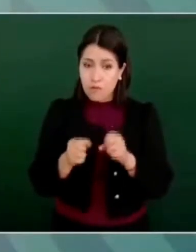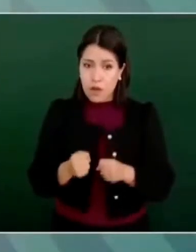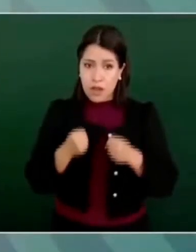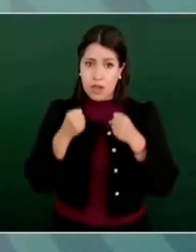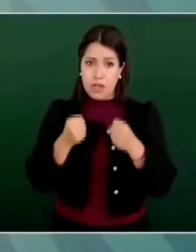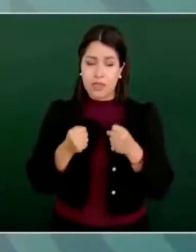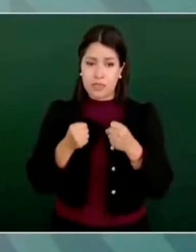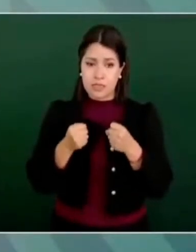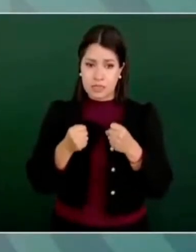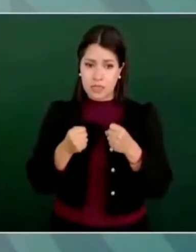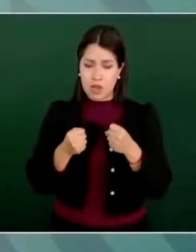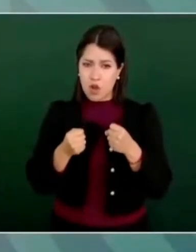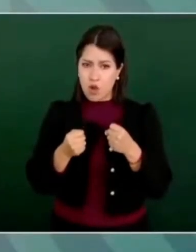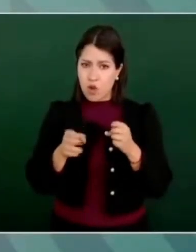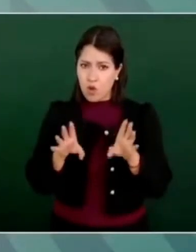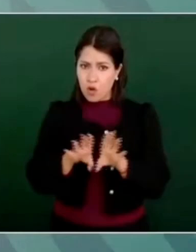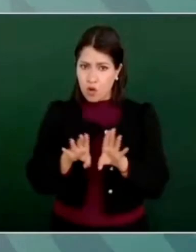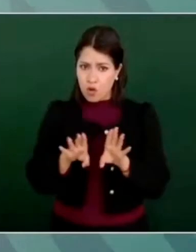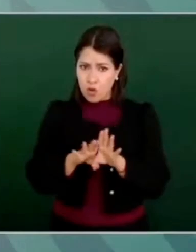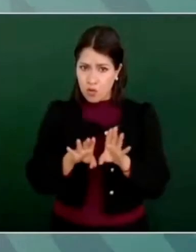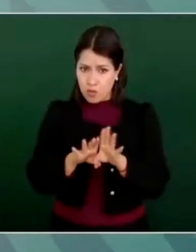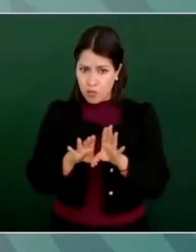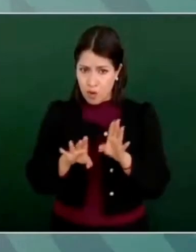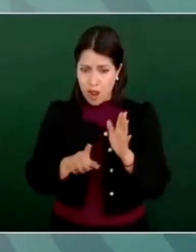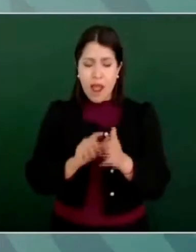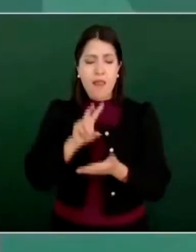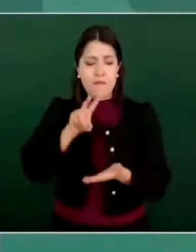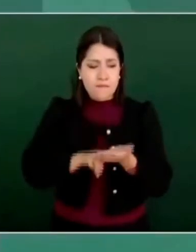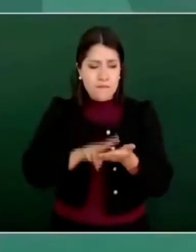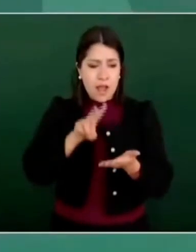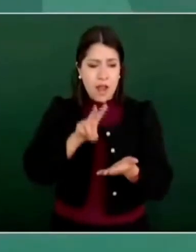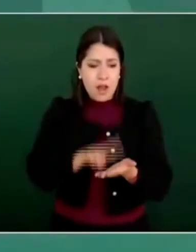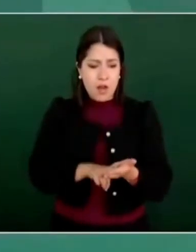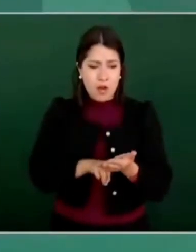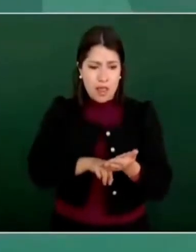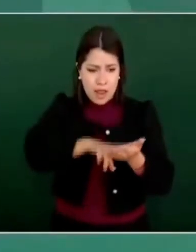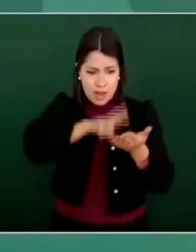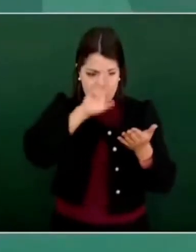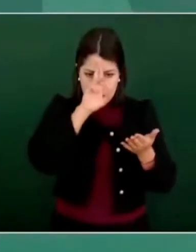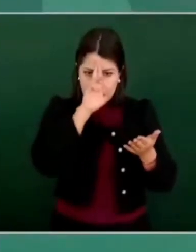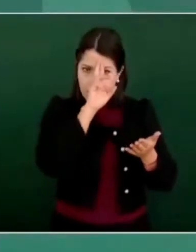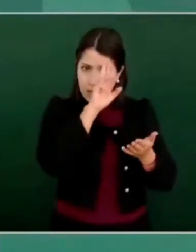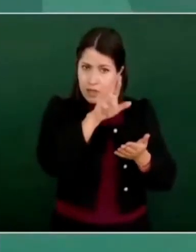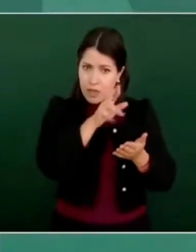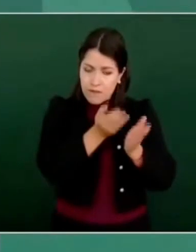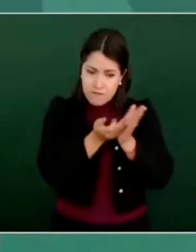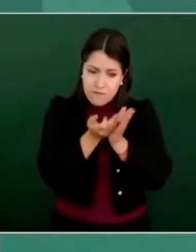los principios, el apego a los principios.